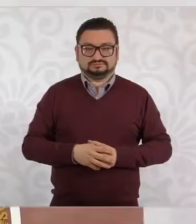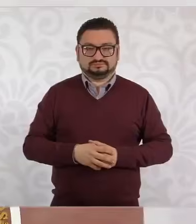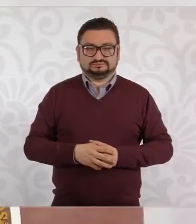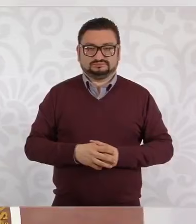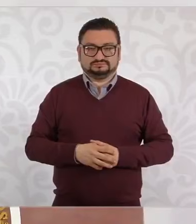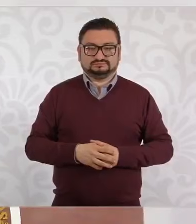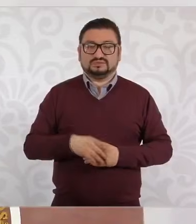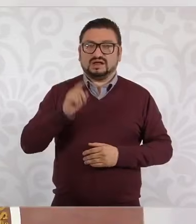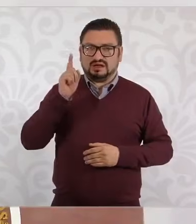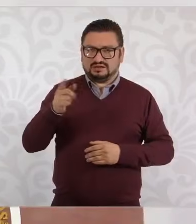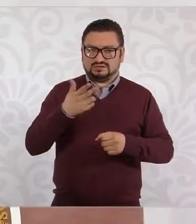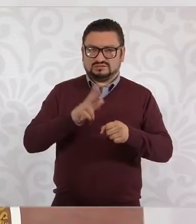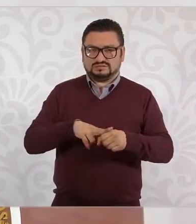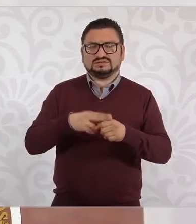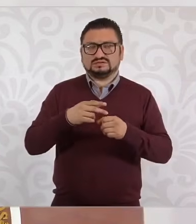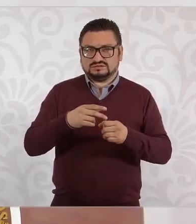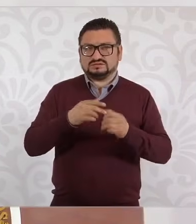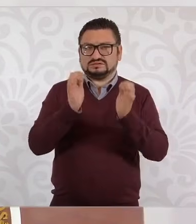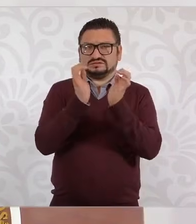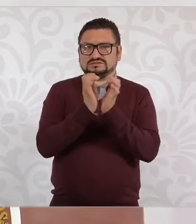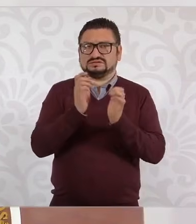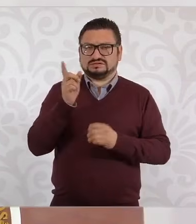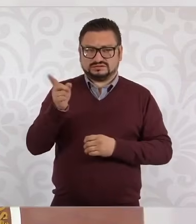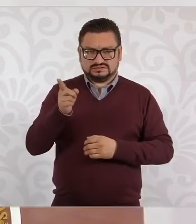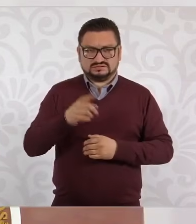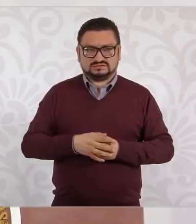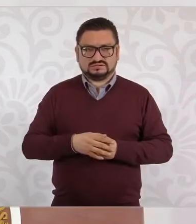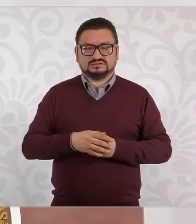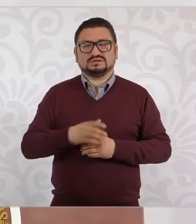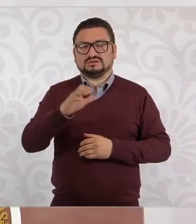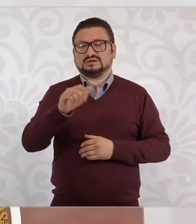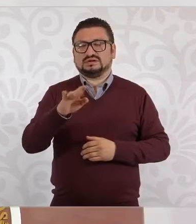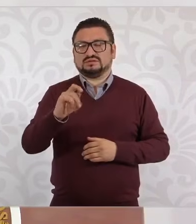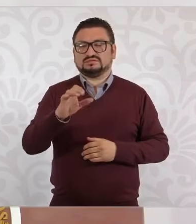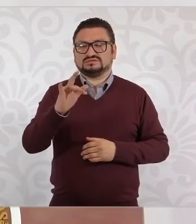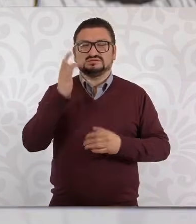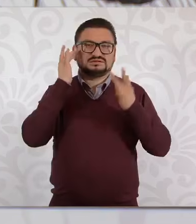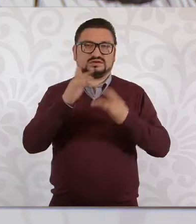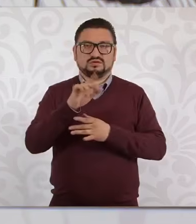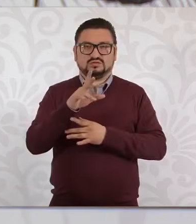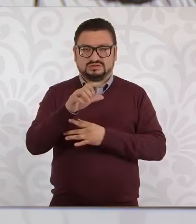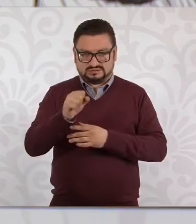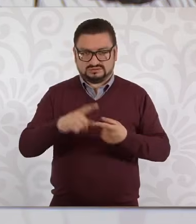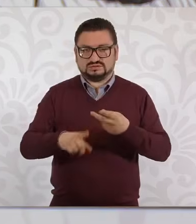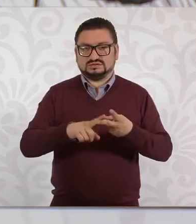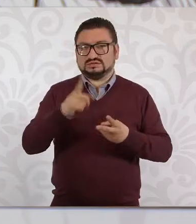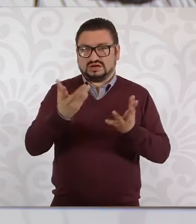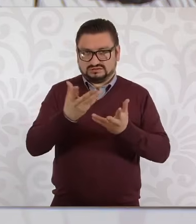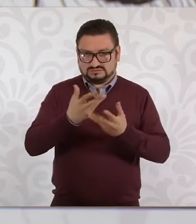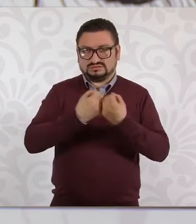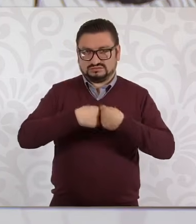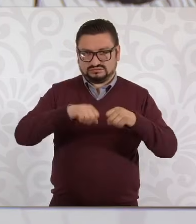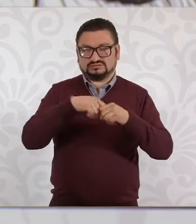Ahí se inauguró un hospital del ISSSTE en Cabo San Lucas. Cabo San Lucas. Se está haciendo un hospital del IMSS,